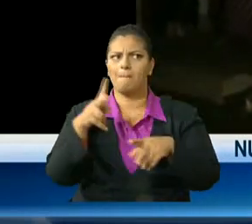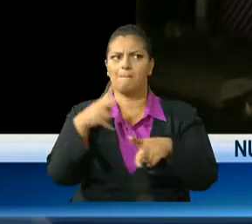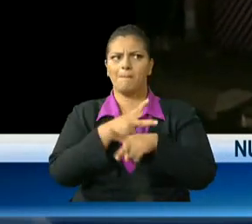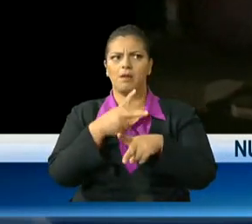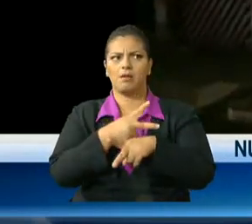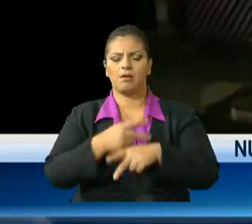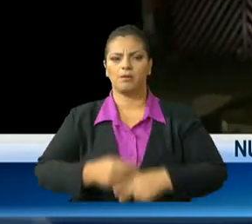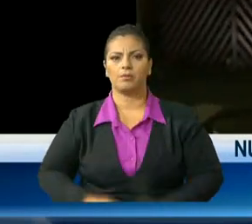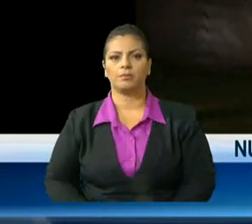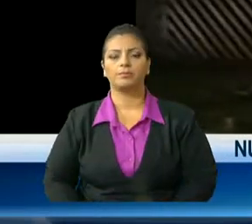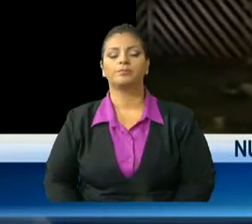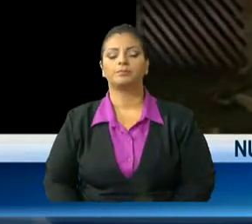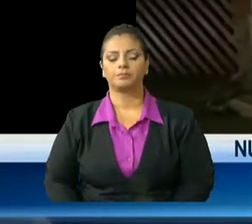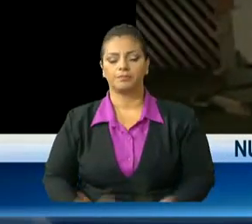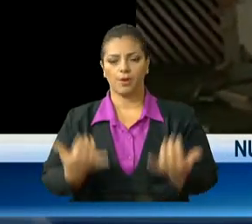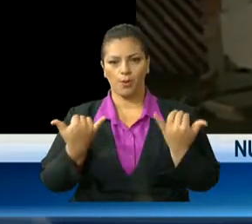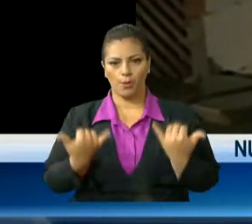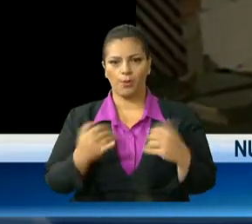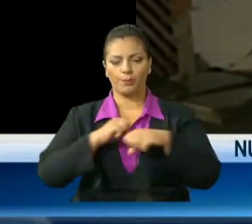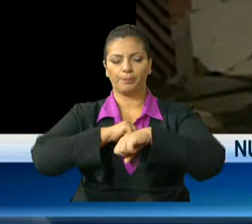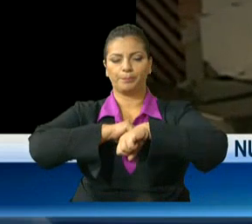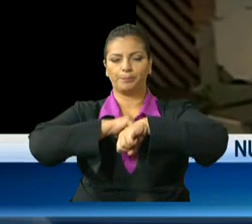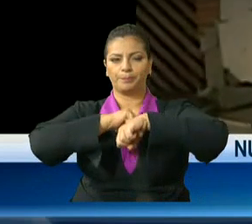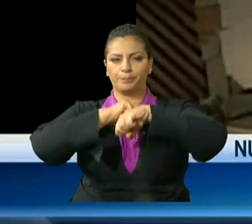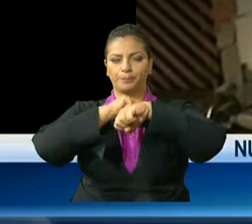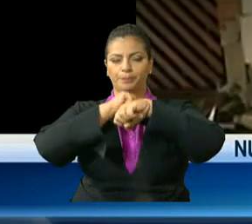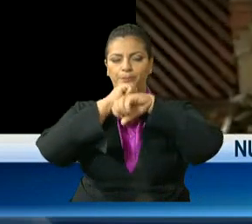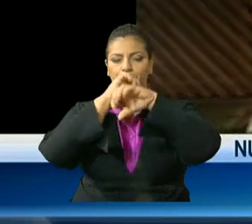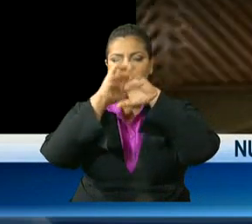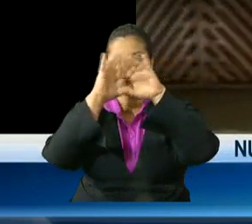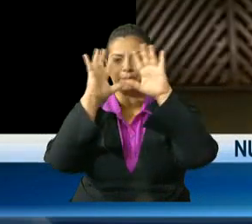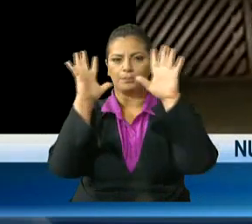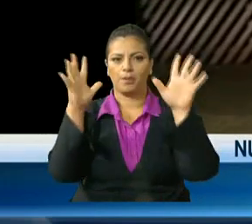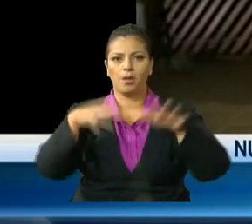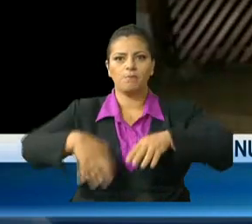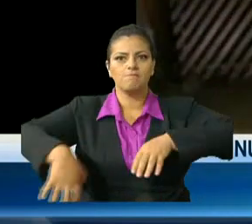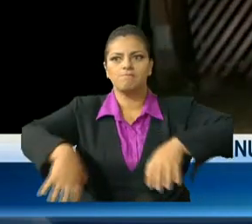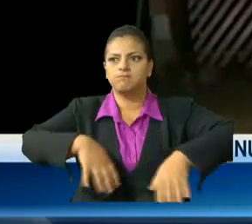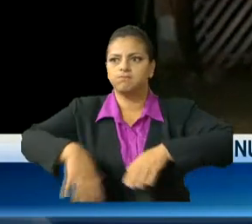Repetimos, nuevo sismo, esta vez de 6.2 en la escala de Richter,